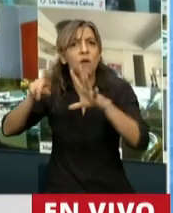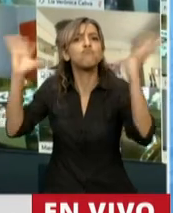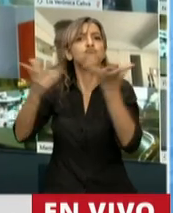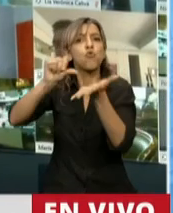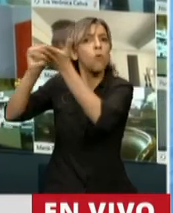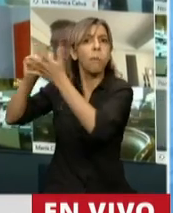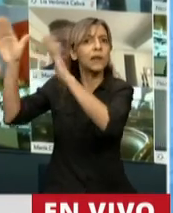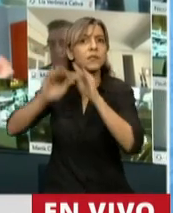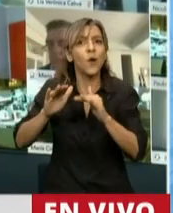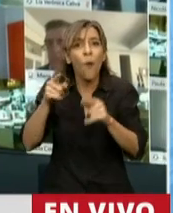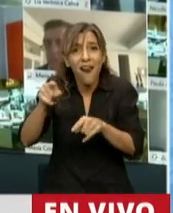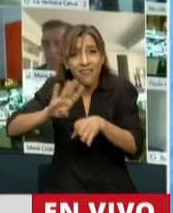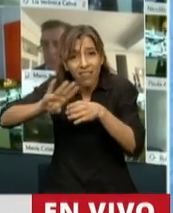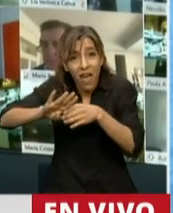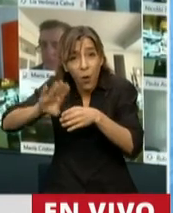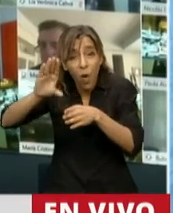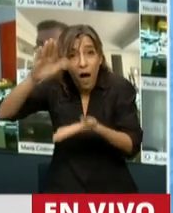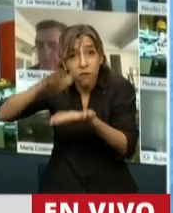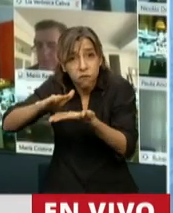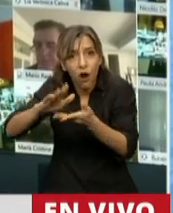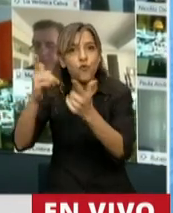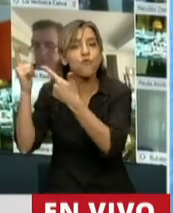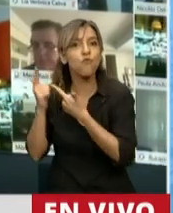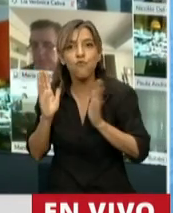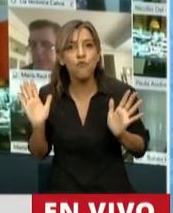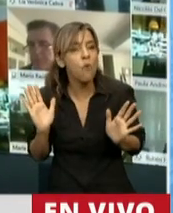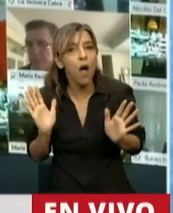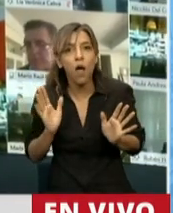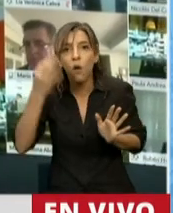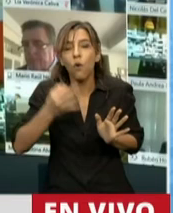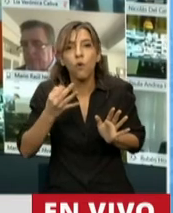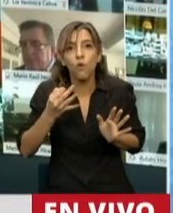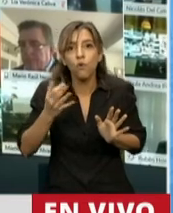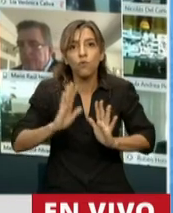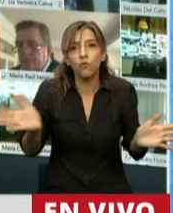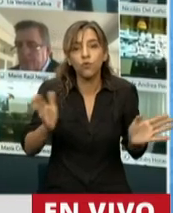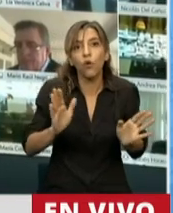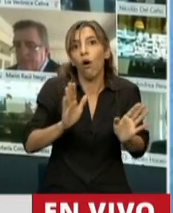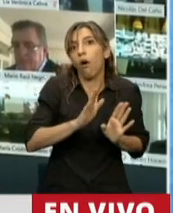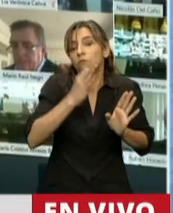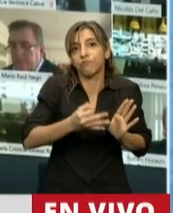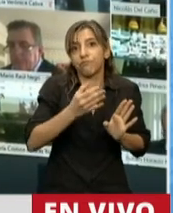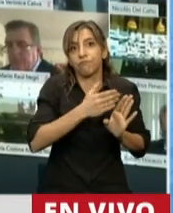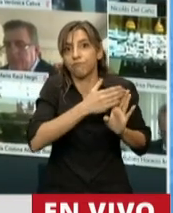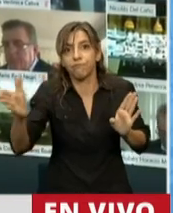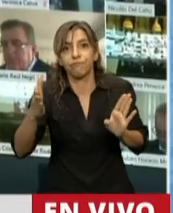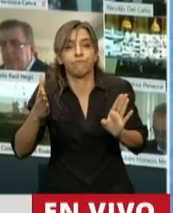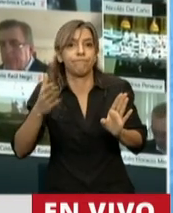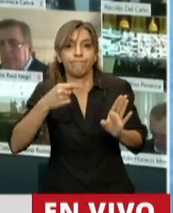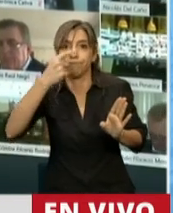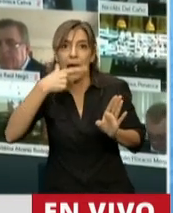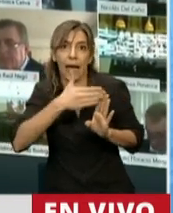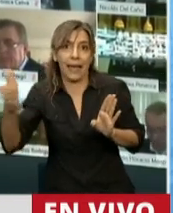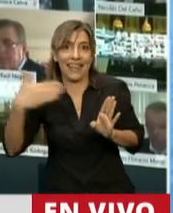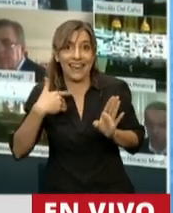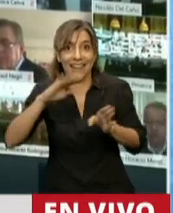mundo con un nivel de endeudamiento tan bajo como el que el gobierno de Mauricio Macri había heredado de Cristina. Durante